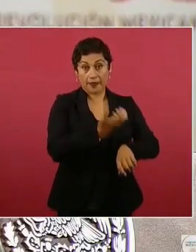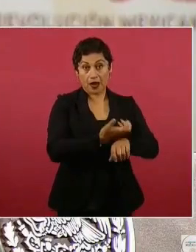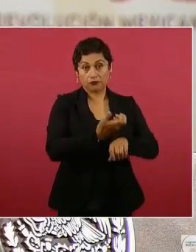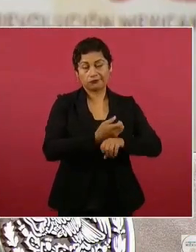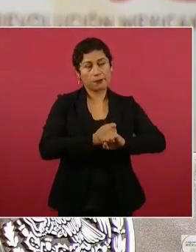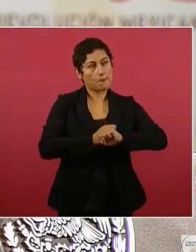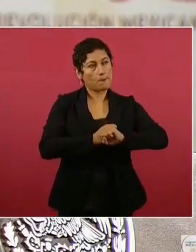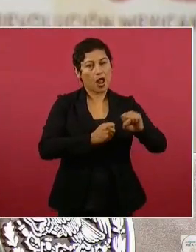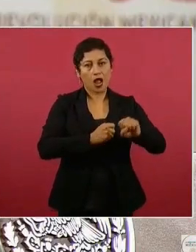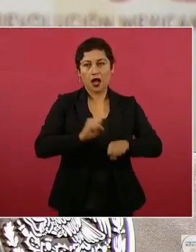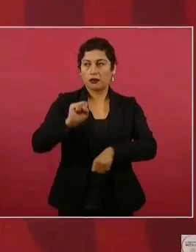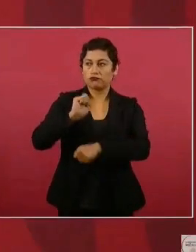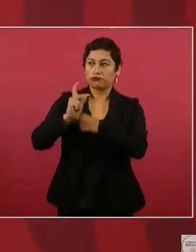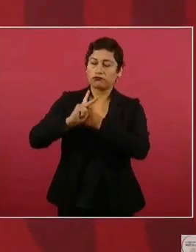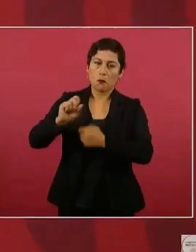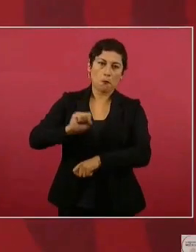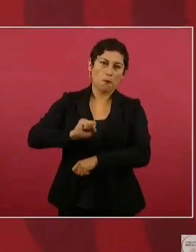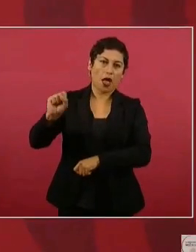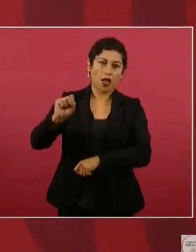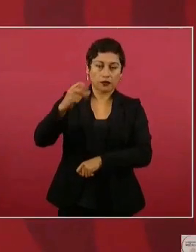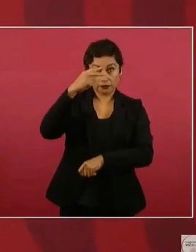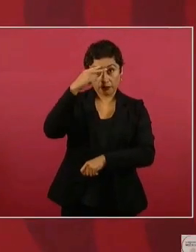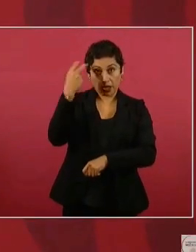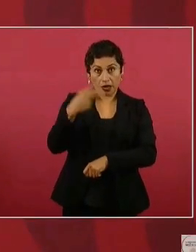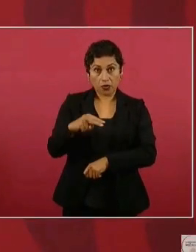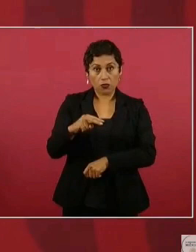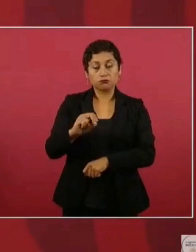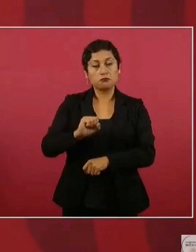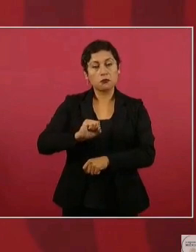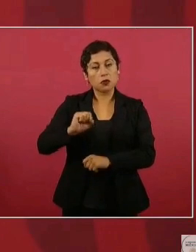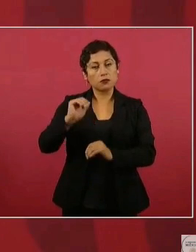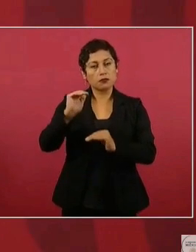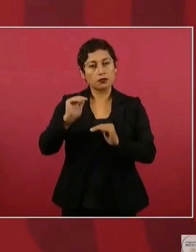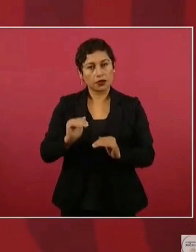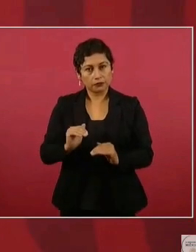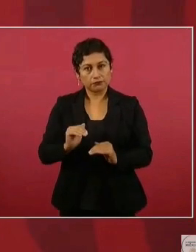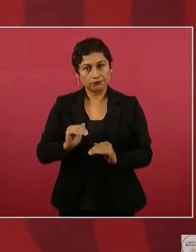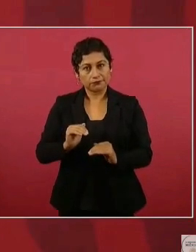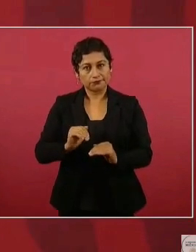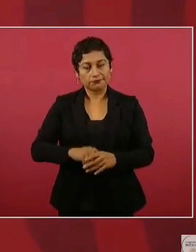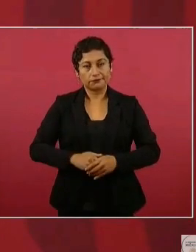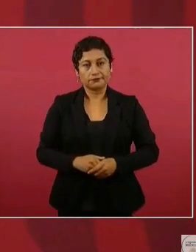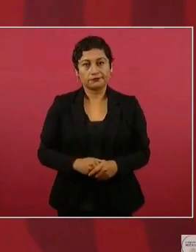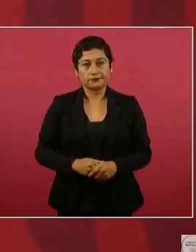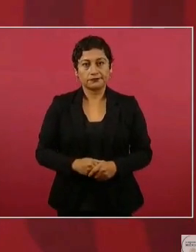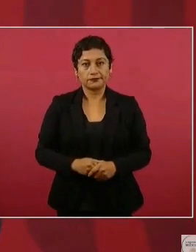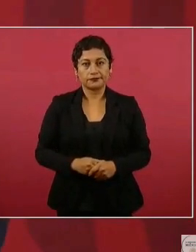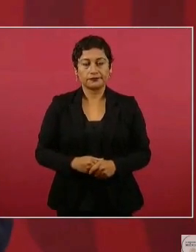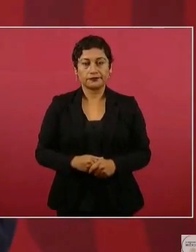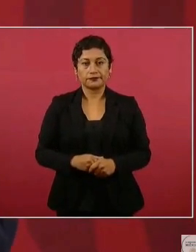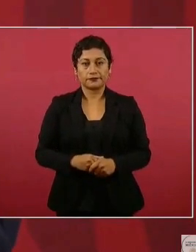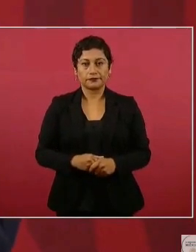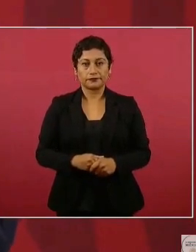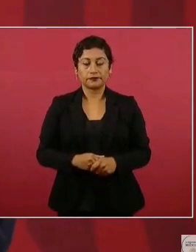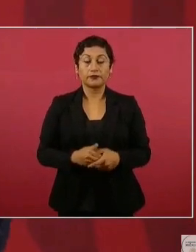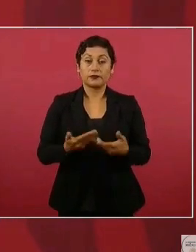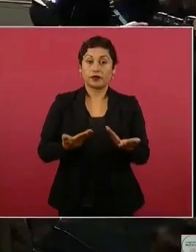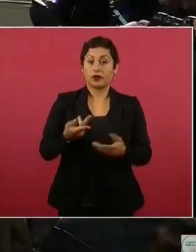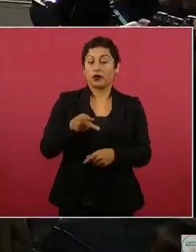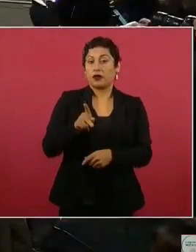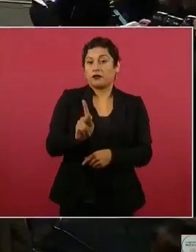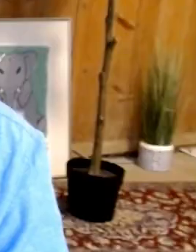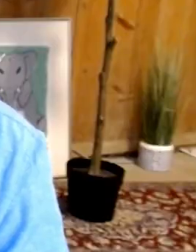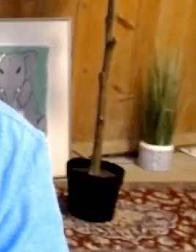que México tiene controlada la inflación en estos momentos, y que tiene mejores niveles de inflación, vamos,